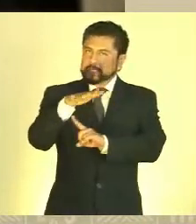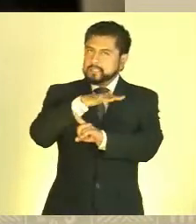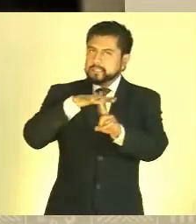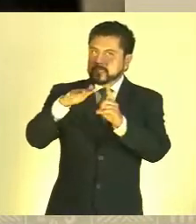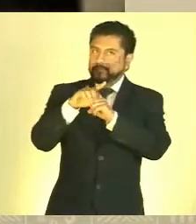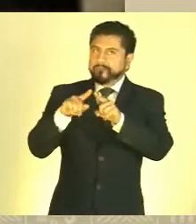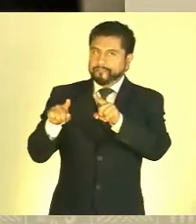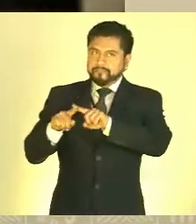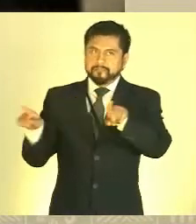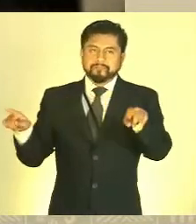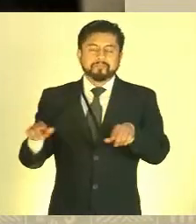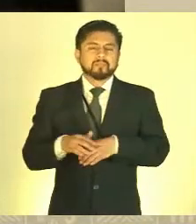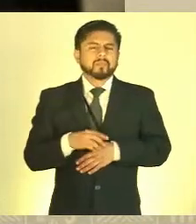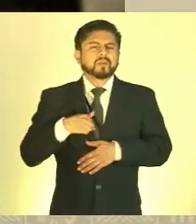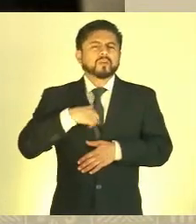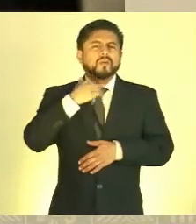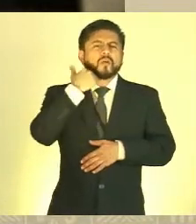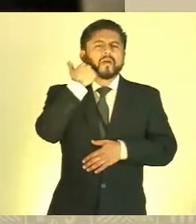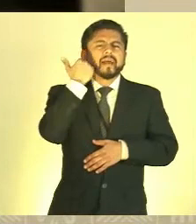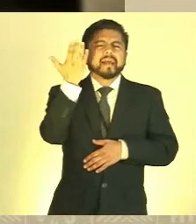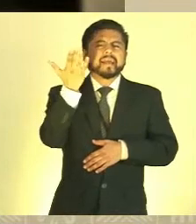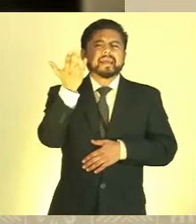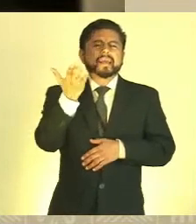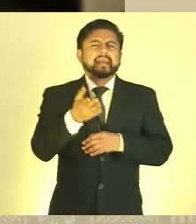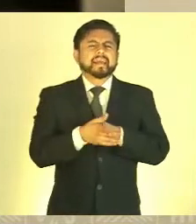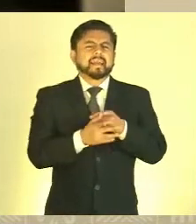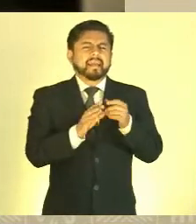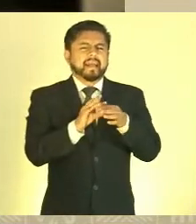quería tratar de describirlo.